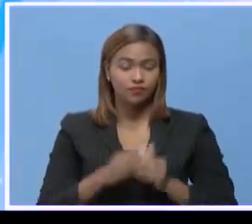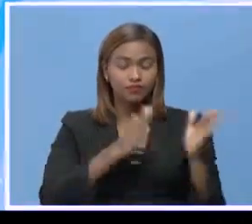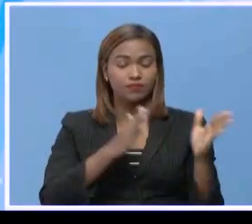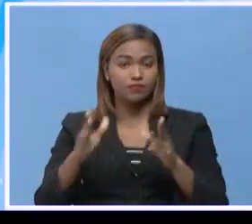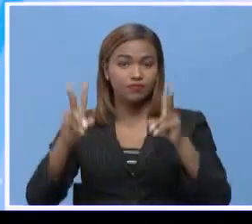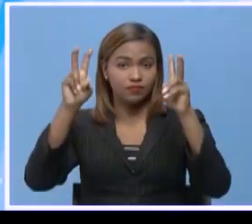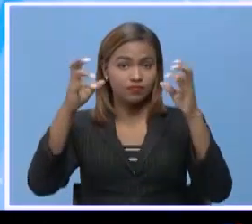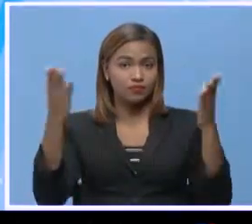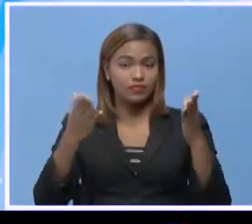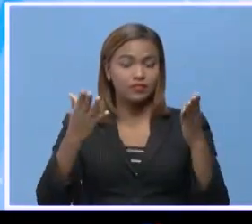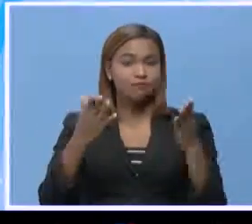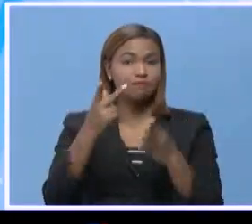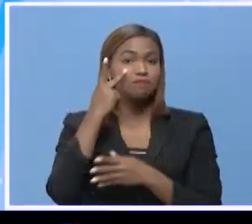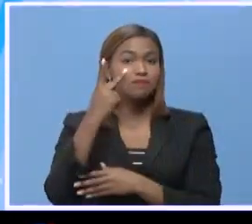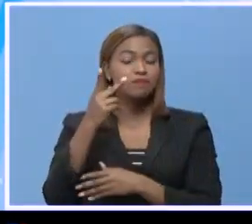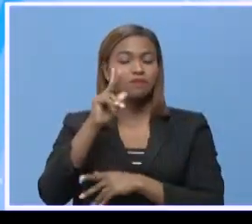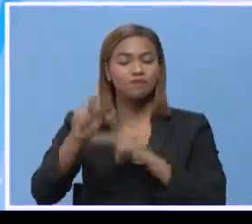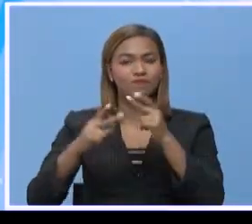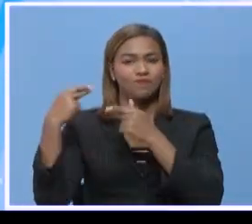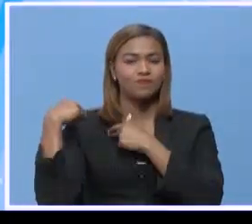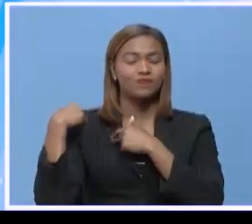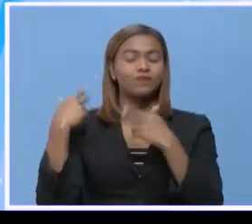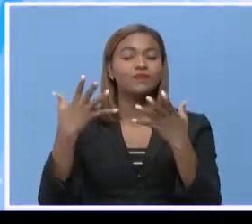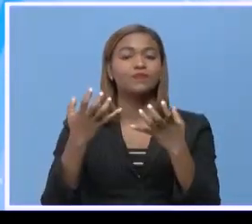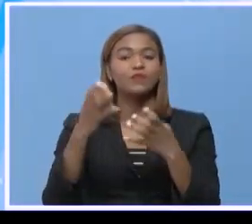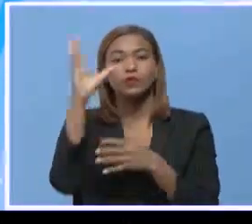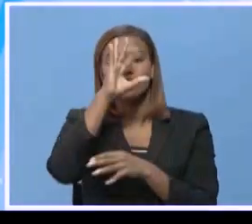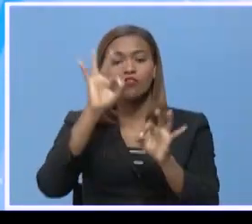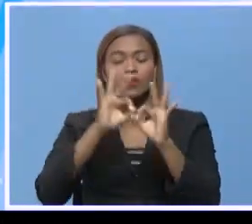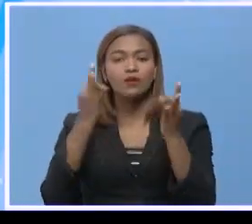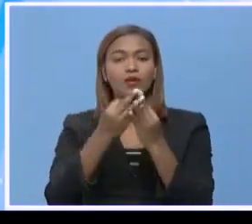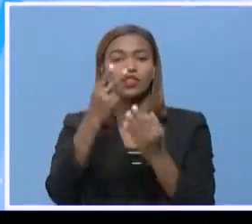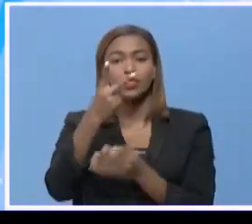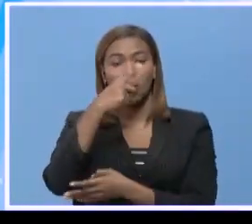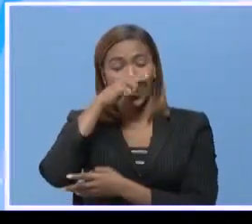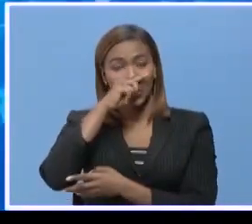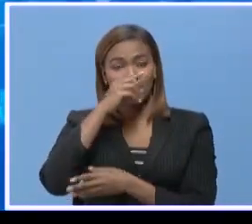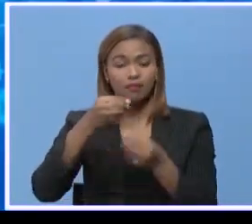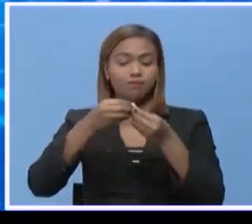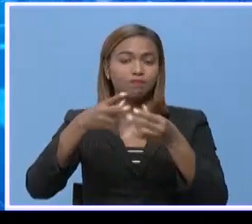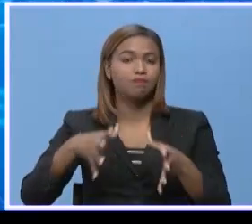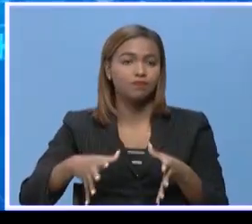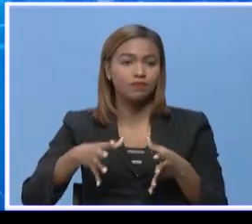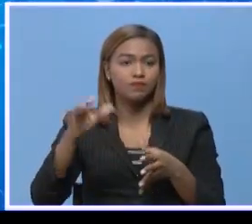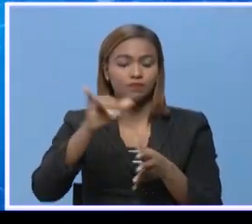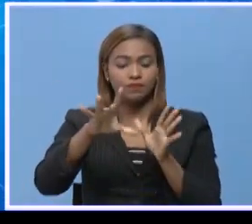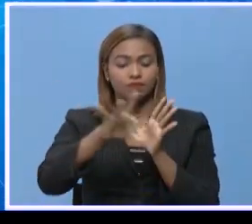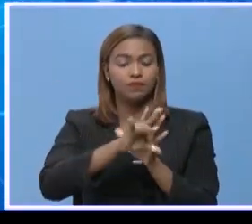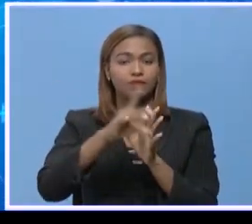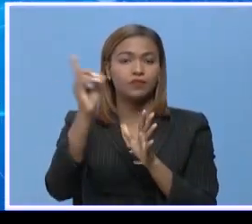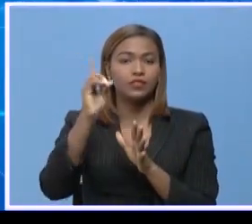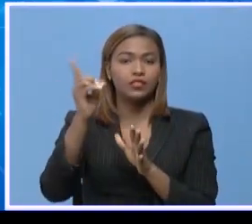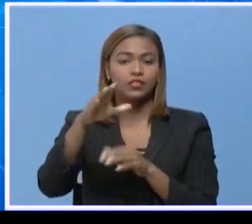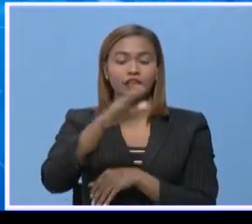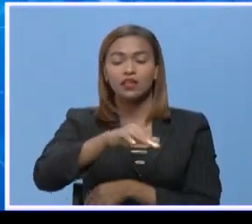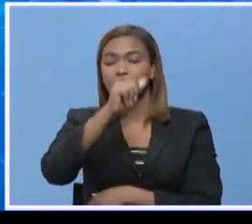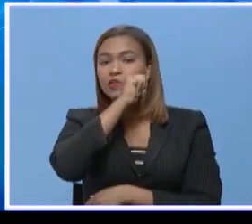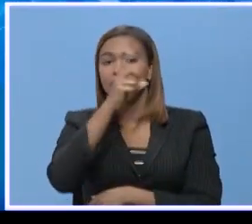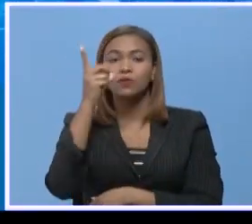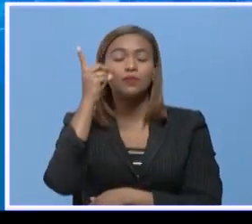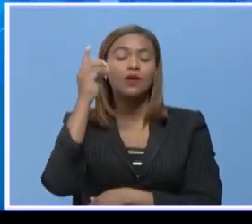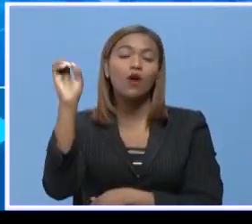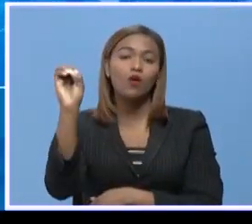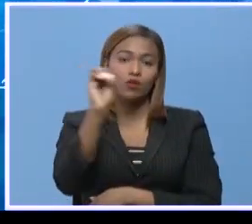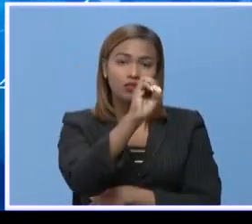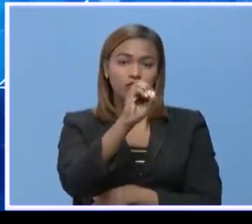Cambiamos de tema, señores. Escuchen bien, las autoridades buscan los familiares de 2 niños que están extraviados y fueron encontrados en Santo Domingo